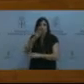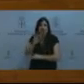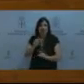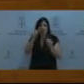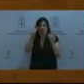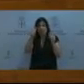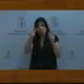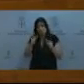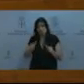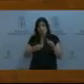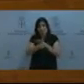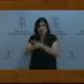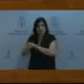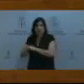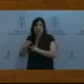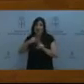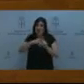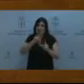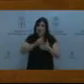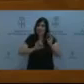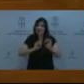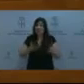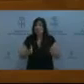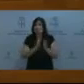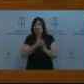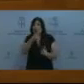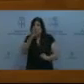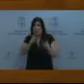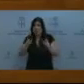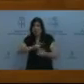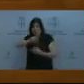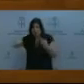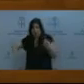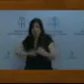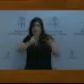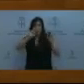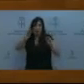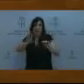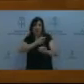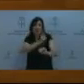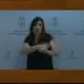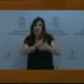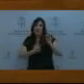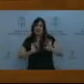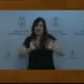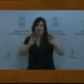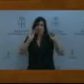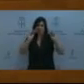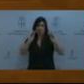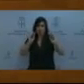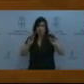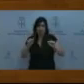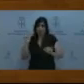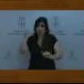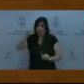que suman 100 personas formadas cada año en enseñanzas deportivas de régimen especial. En los últimos años, las enseñanzas deportivas